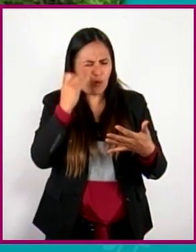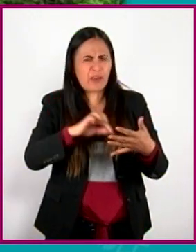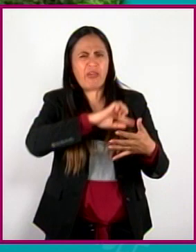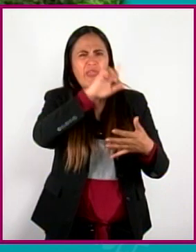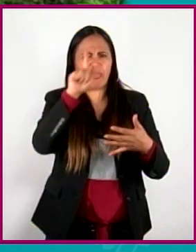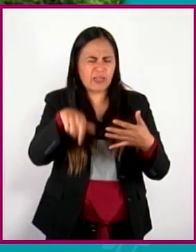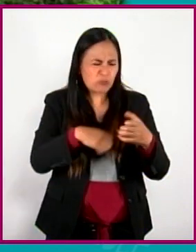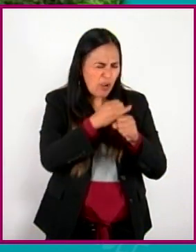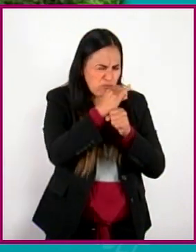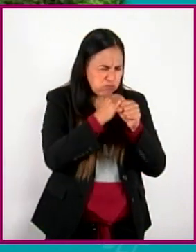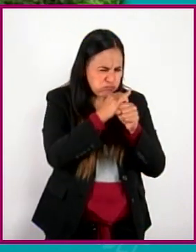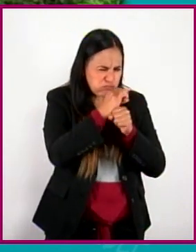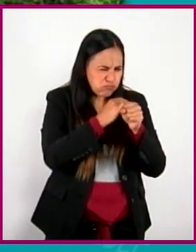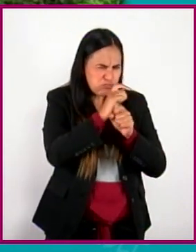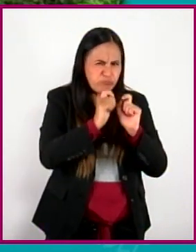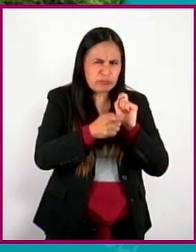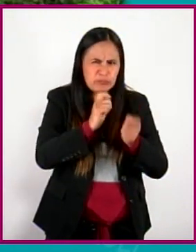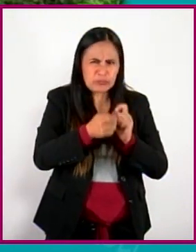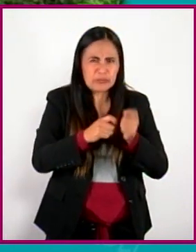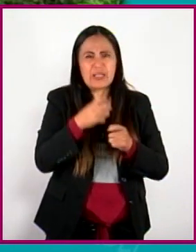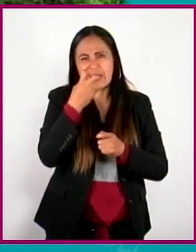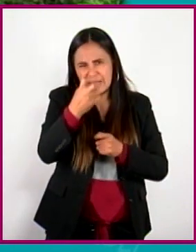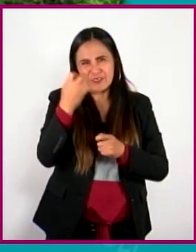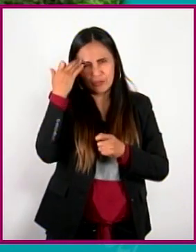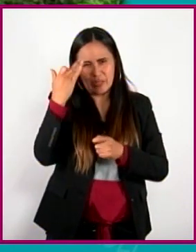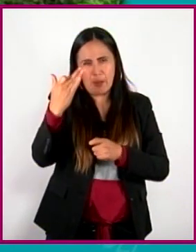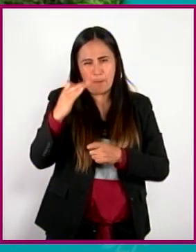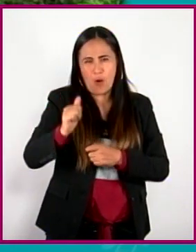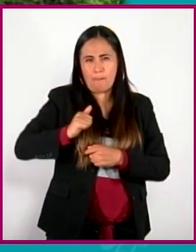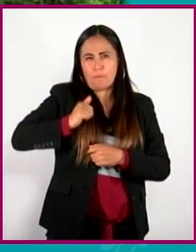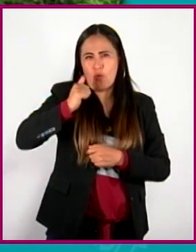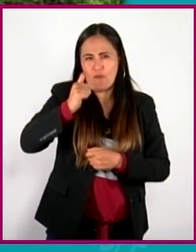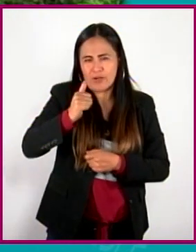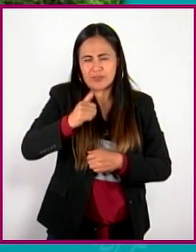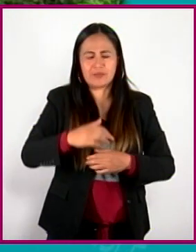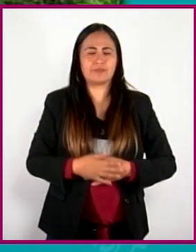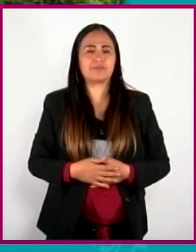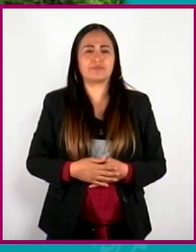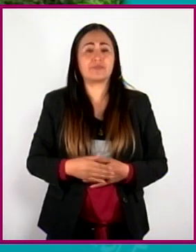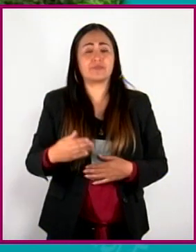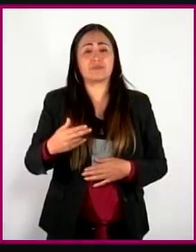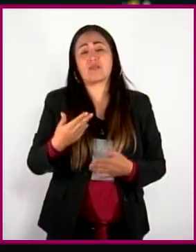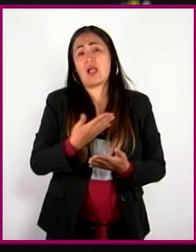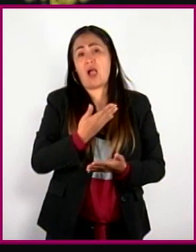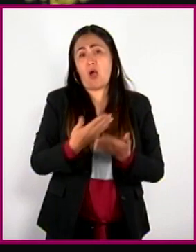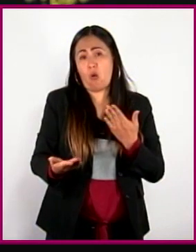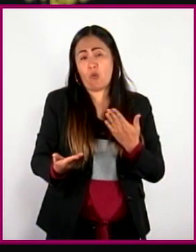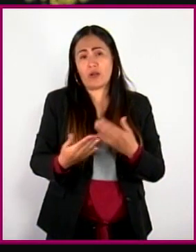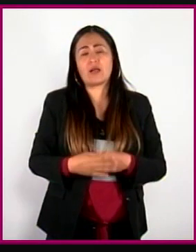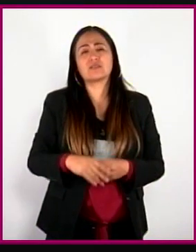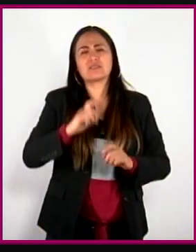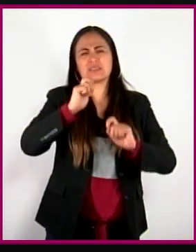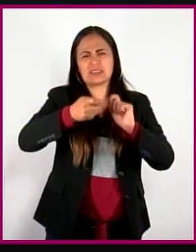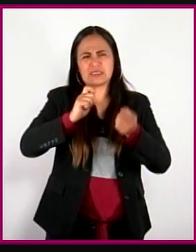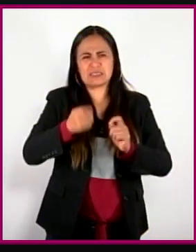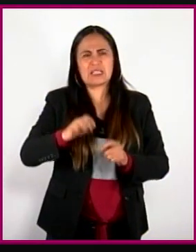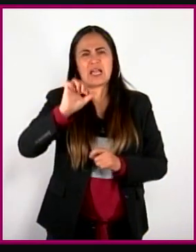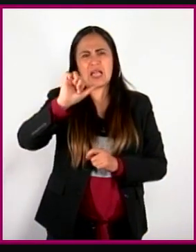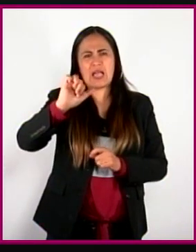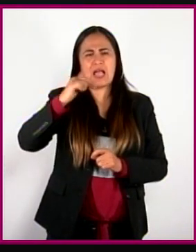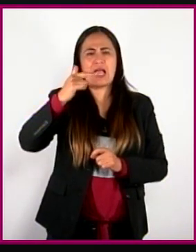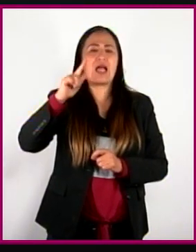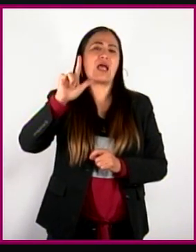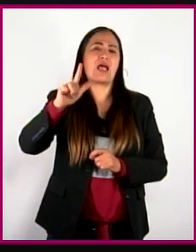significan alguna ventaja para el emisor y el receptor. Hoy día se ha extendido el significado al estudio de algoritmos y protocolos